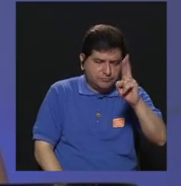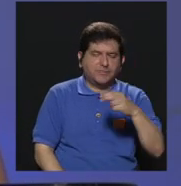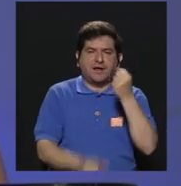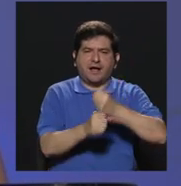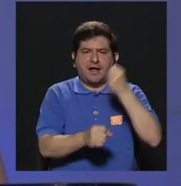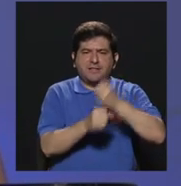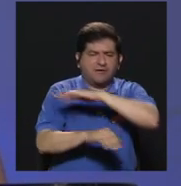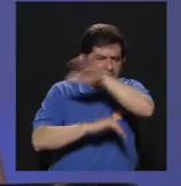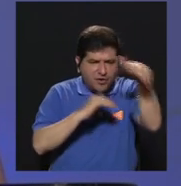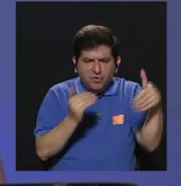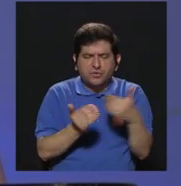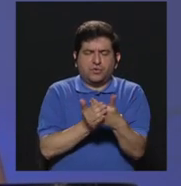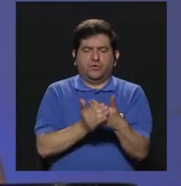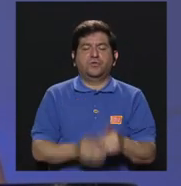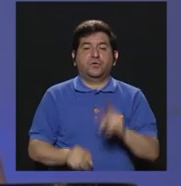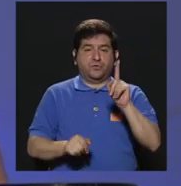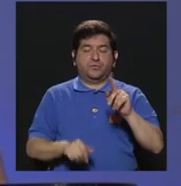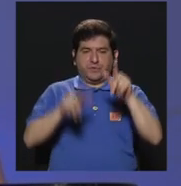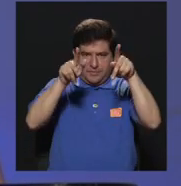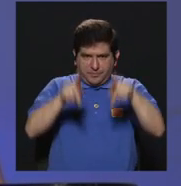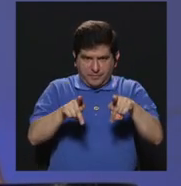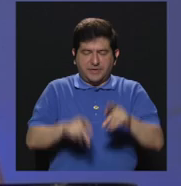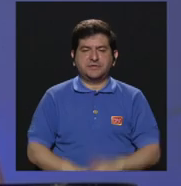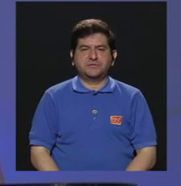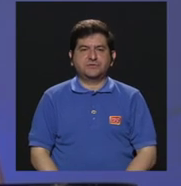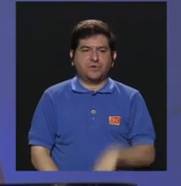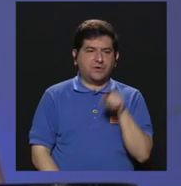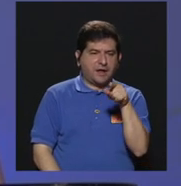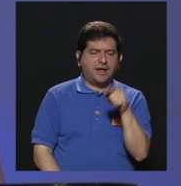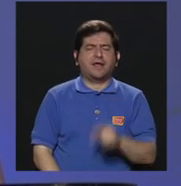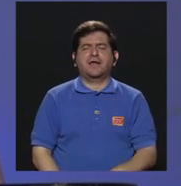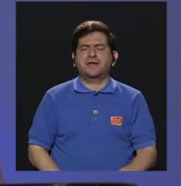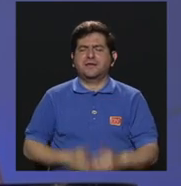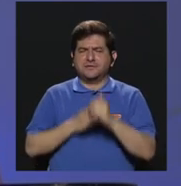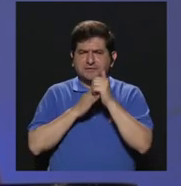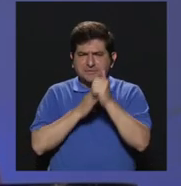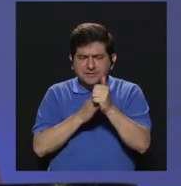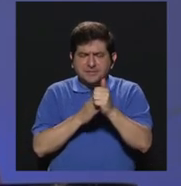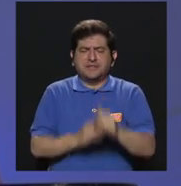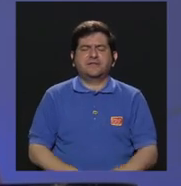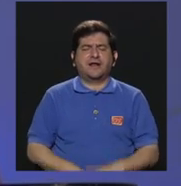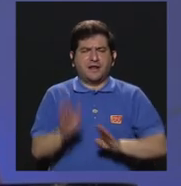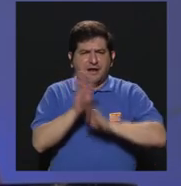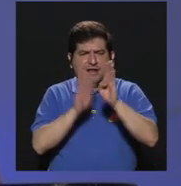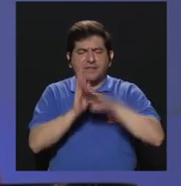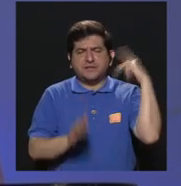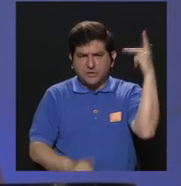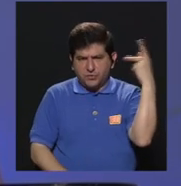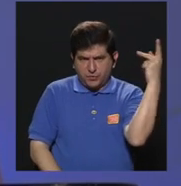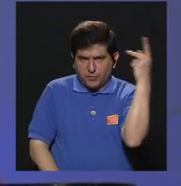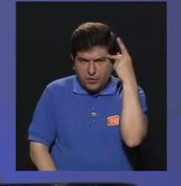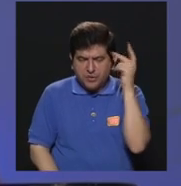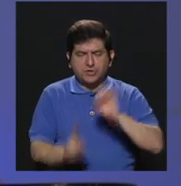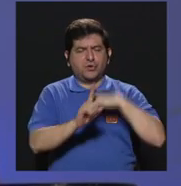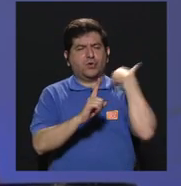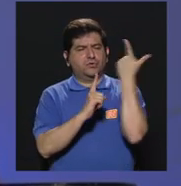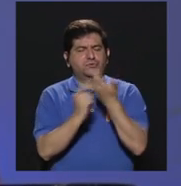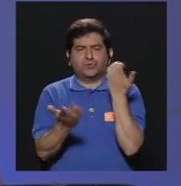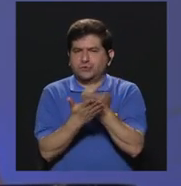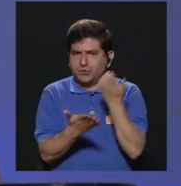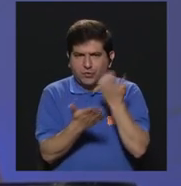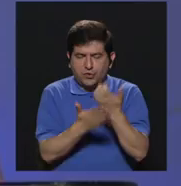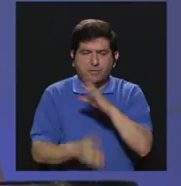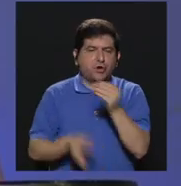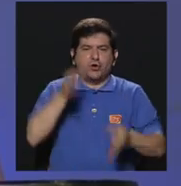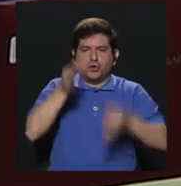la obra total de aquellas personalidades que se hayan destacado por su aporte al desarrollo político, social, económico y